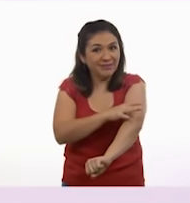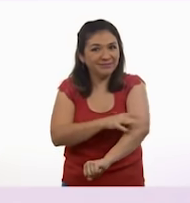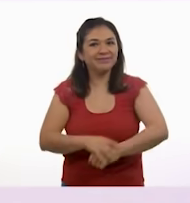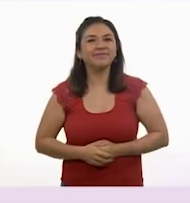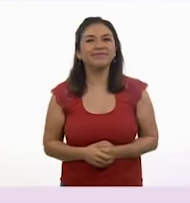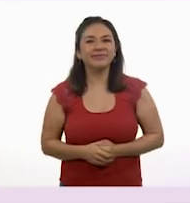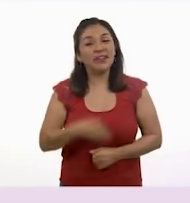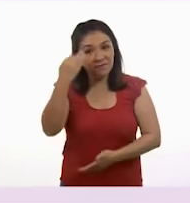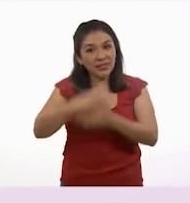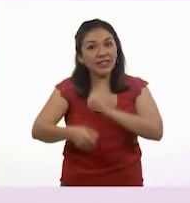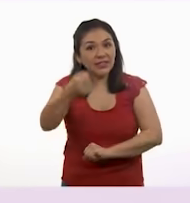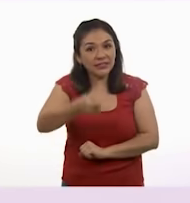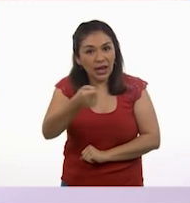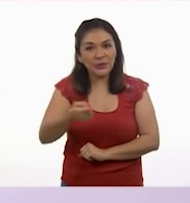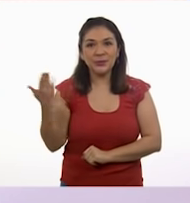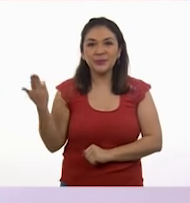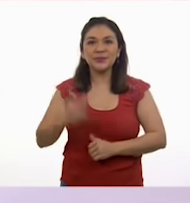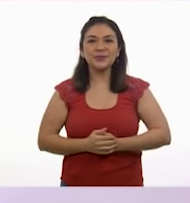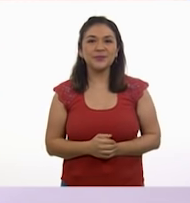favor